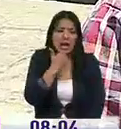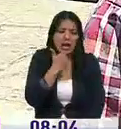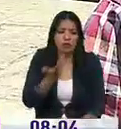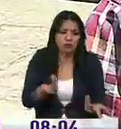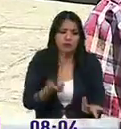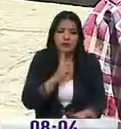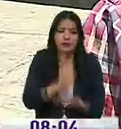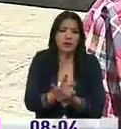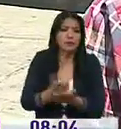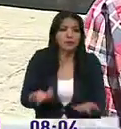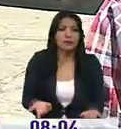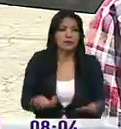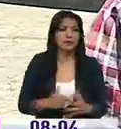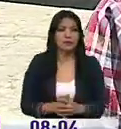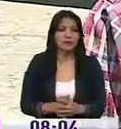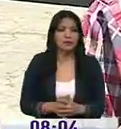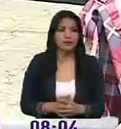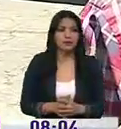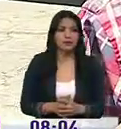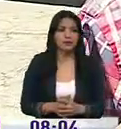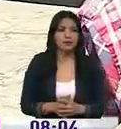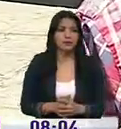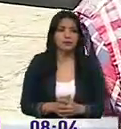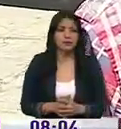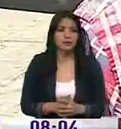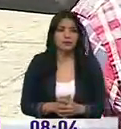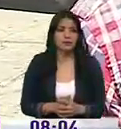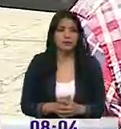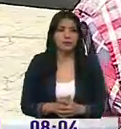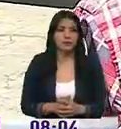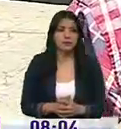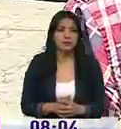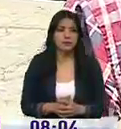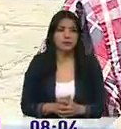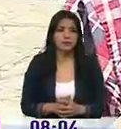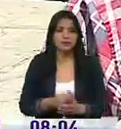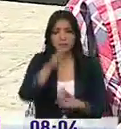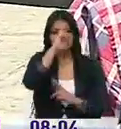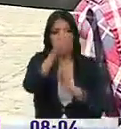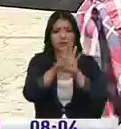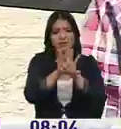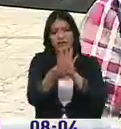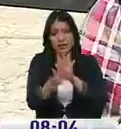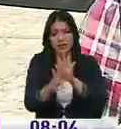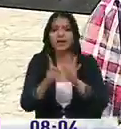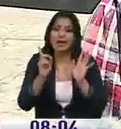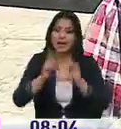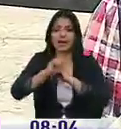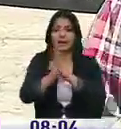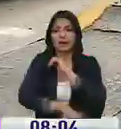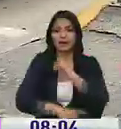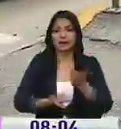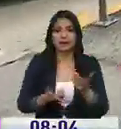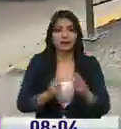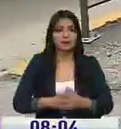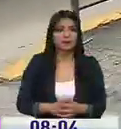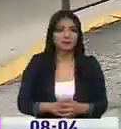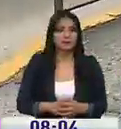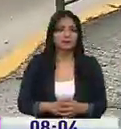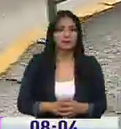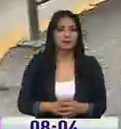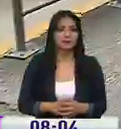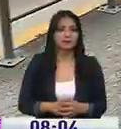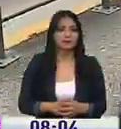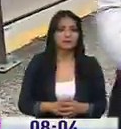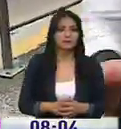que no te cometes o no te sometes a las leyes, ahí sí llevarte el auto. Producto de este